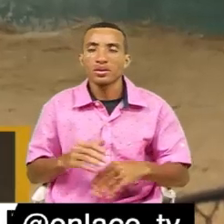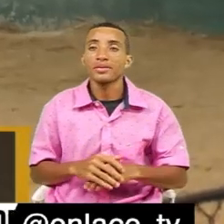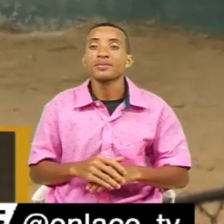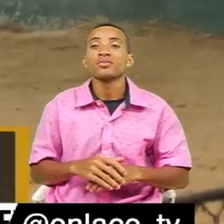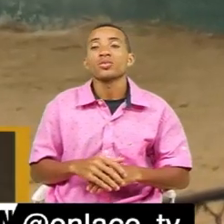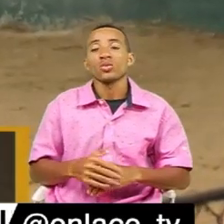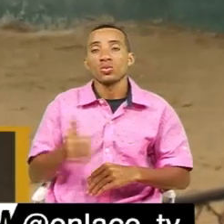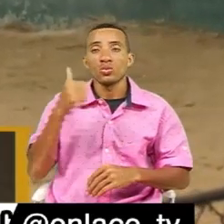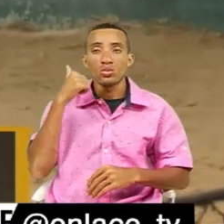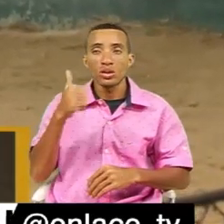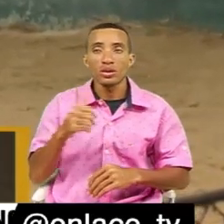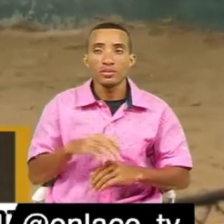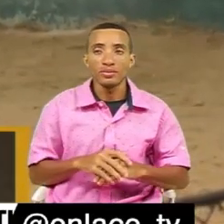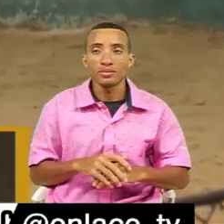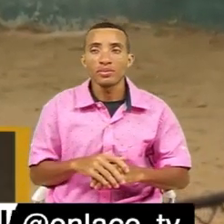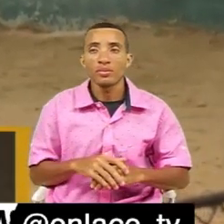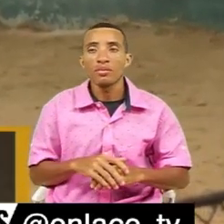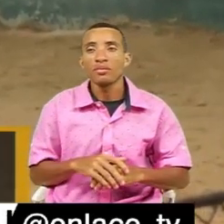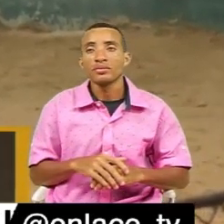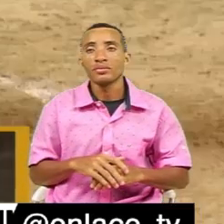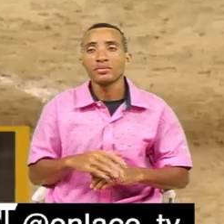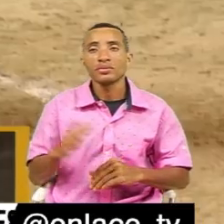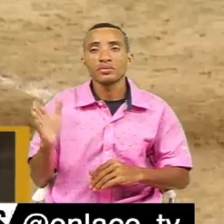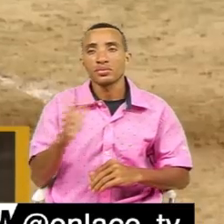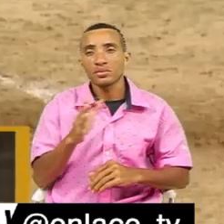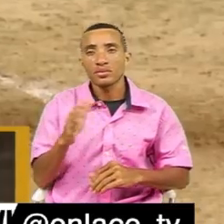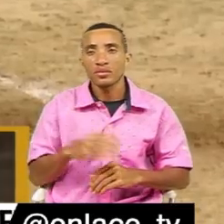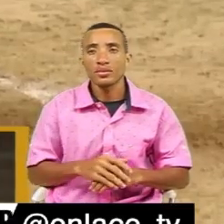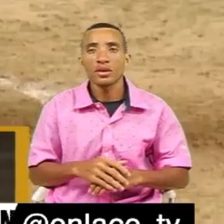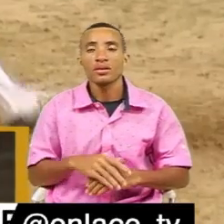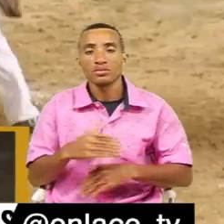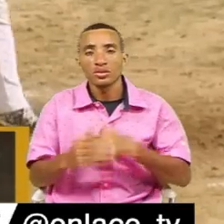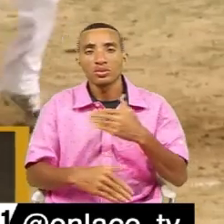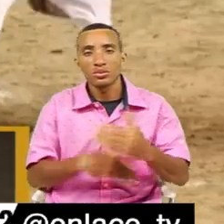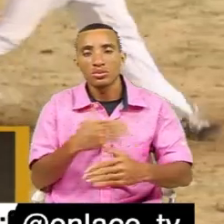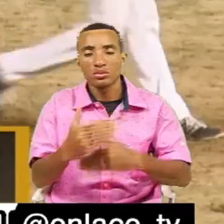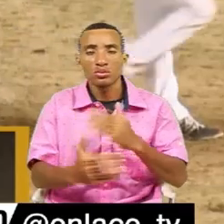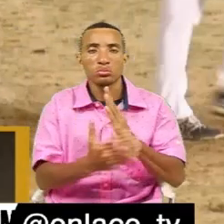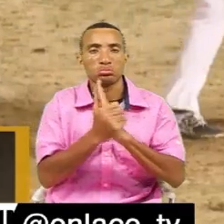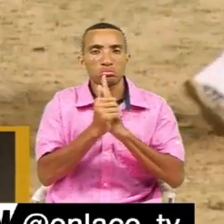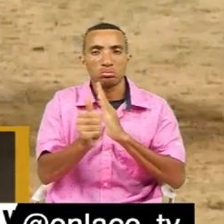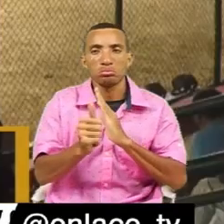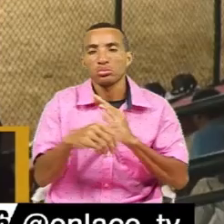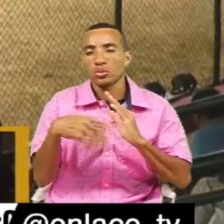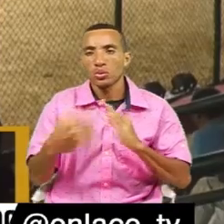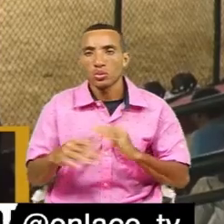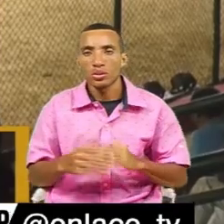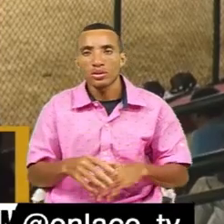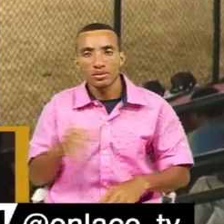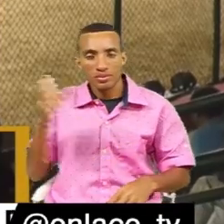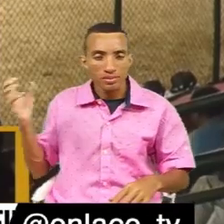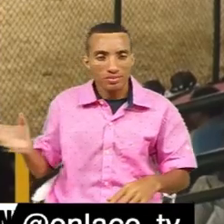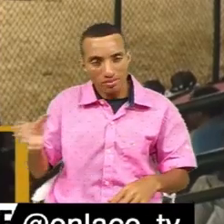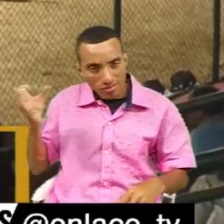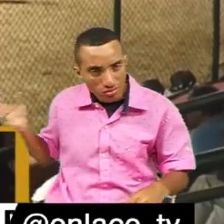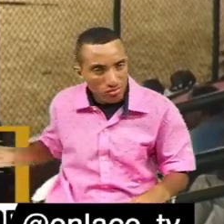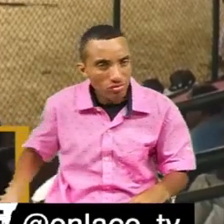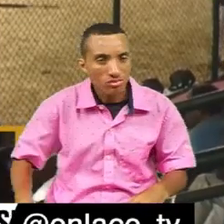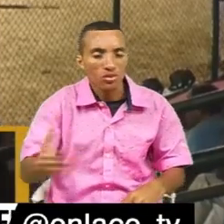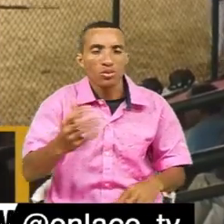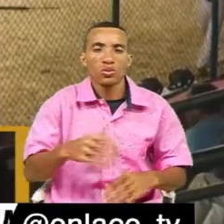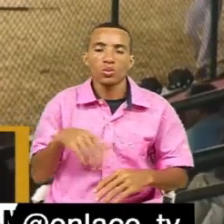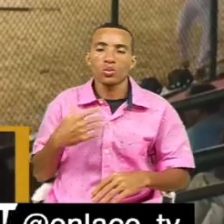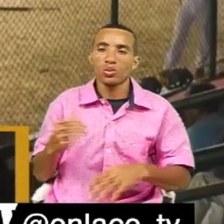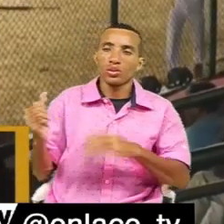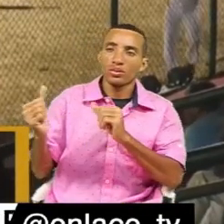Entonces, durante el transcurso del torneo se fue desarrollando un mejor nivel, y depende mucho de los lanzadores. Afortunadamente tenemos un compañero